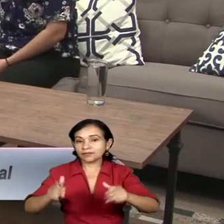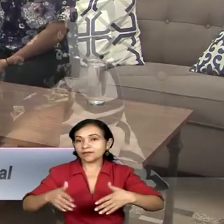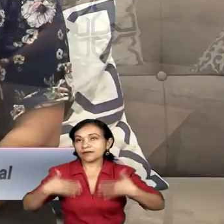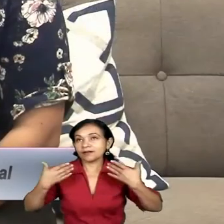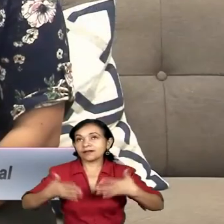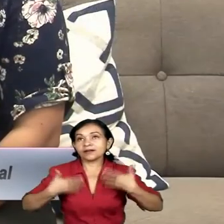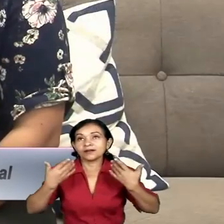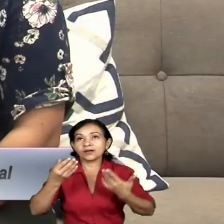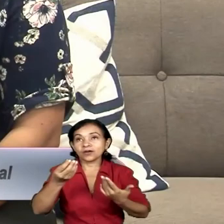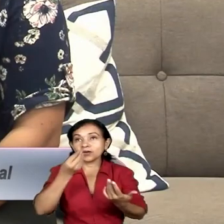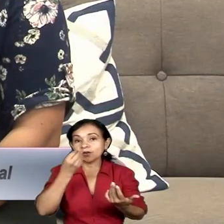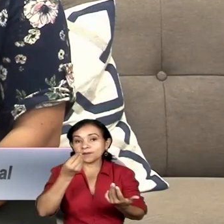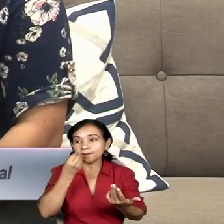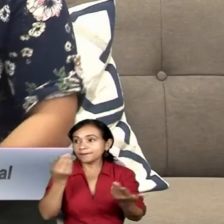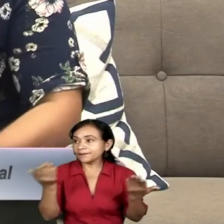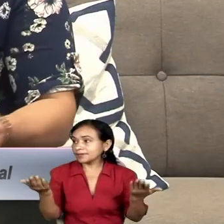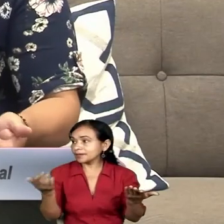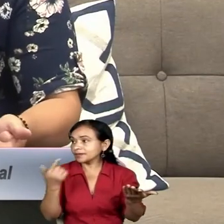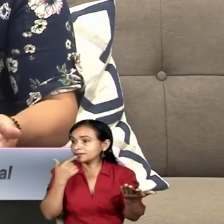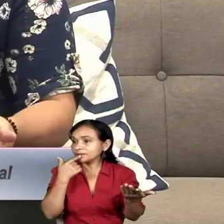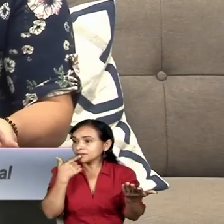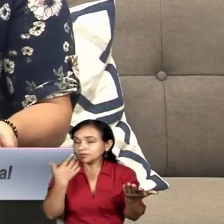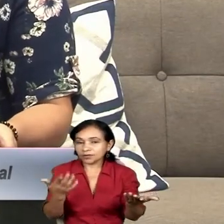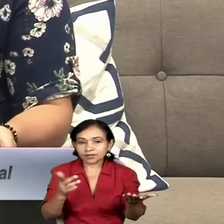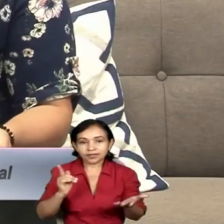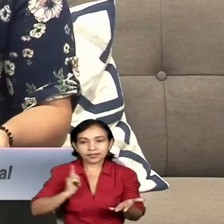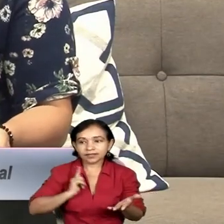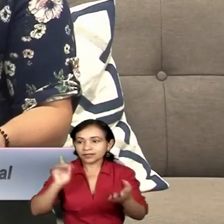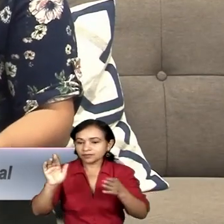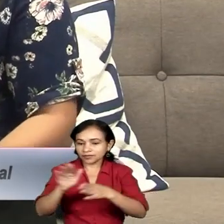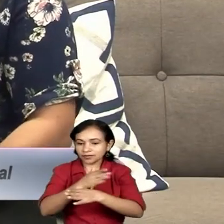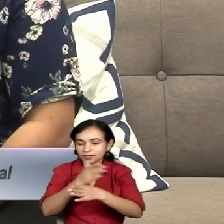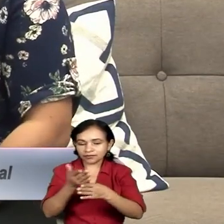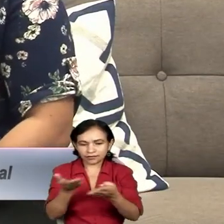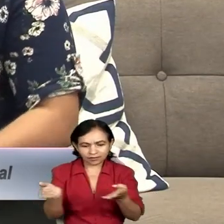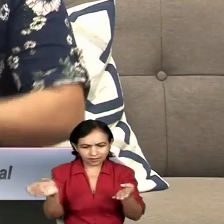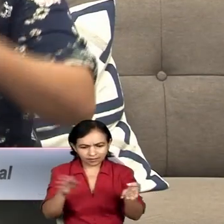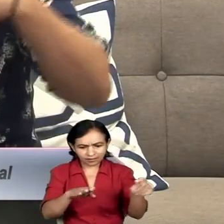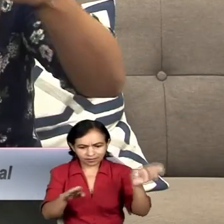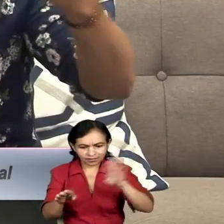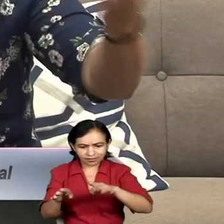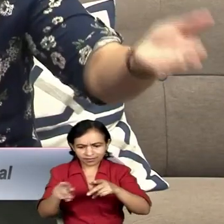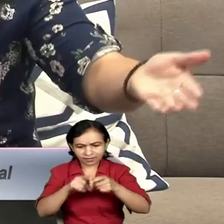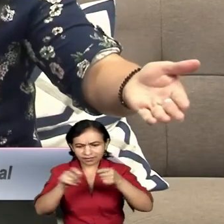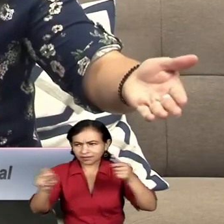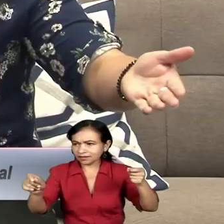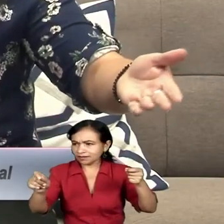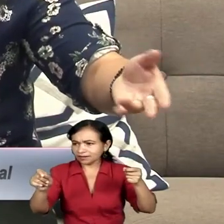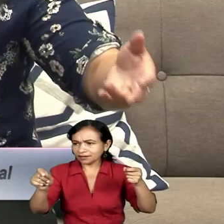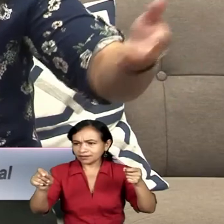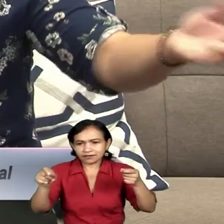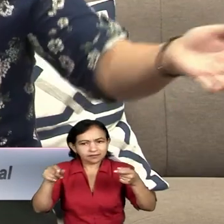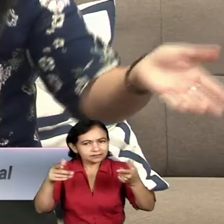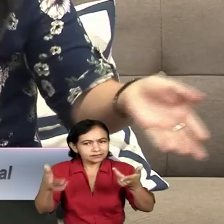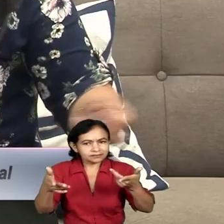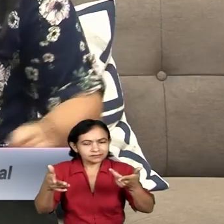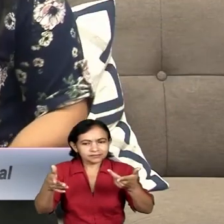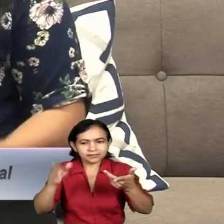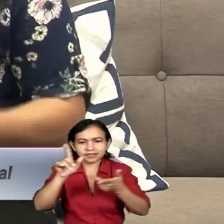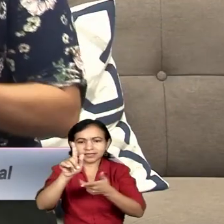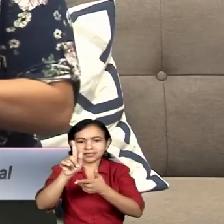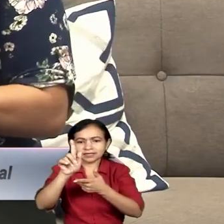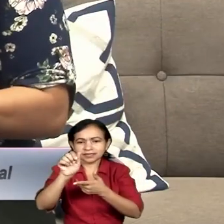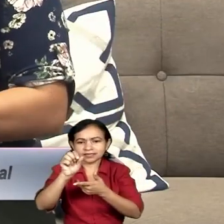gastronomía, porque tenemos diferentes tipos de nacatamales, por ejemplo, cómo los preparan con la tamuga,